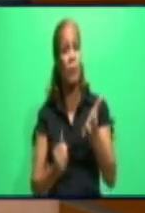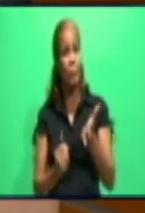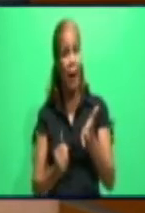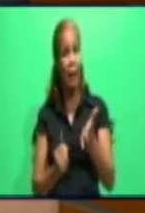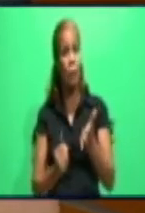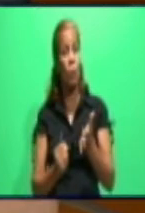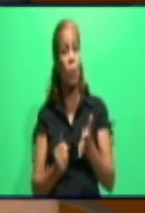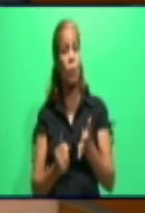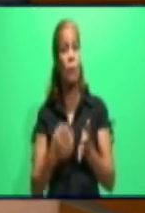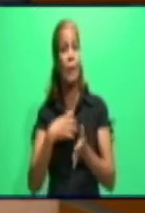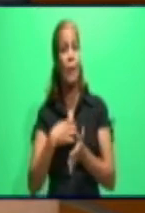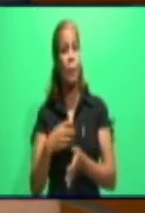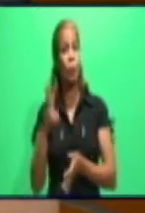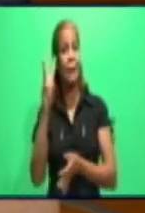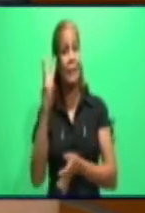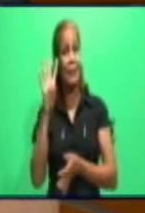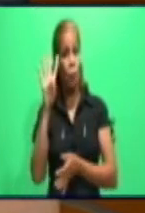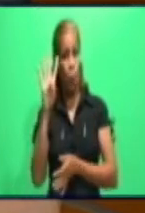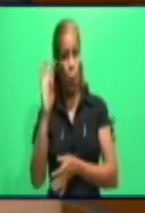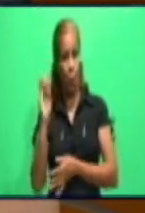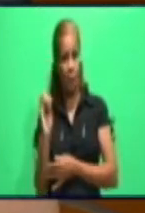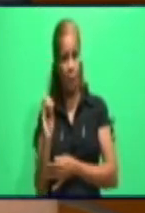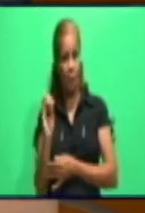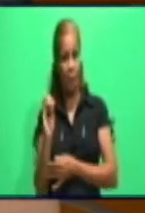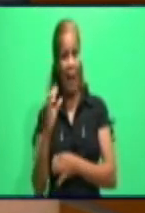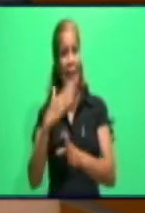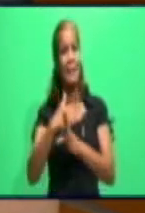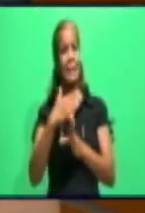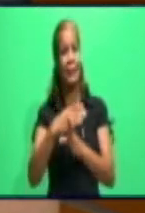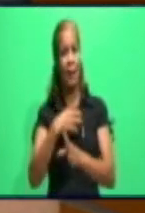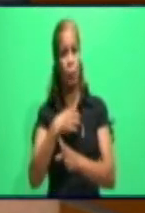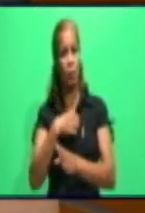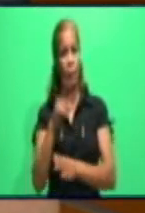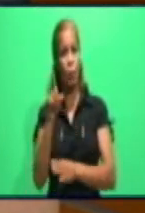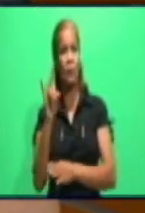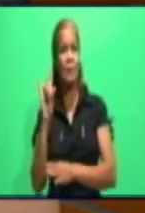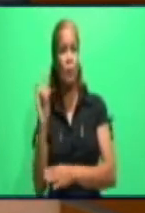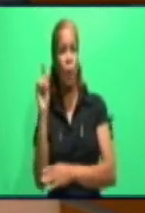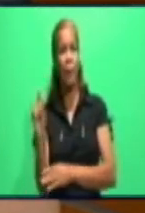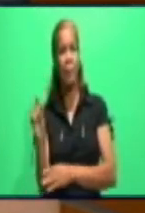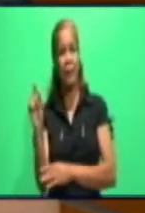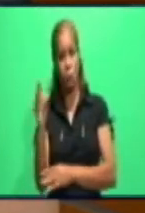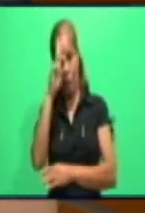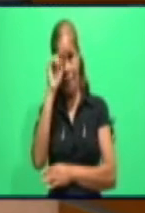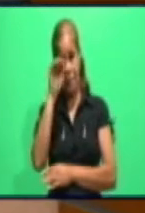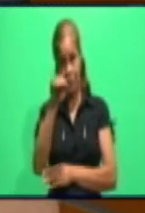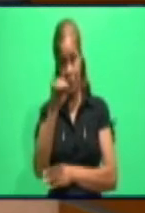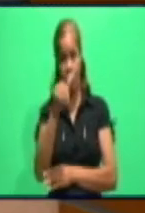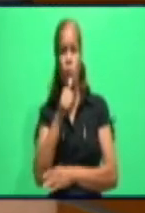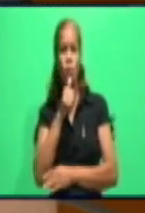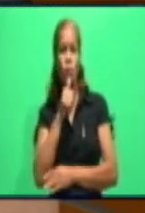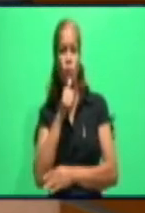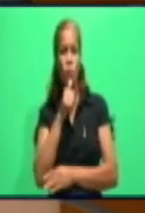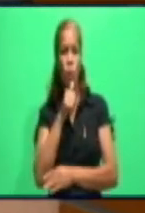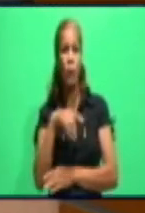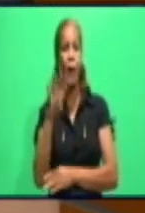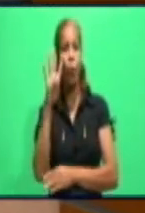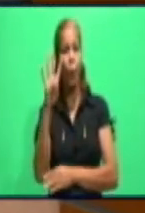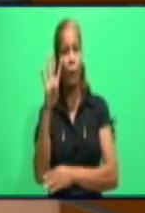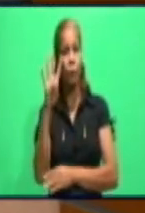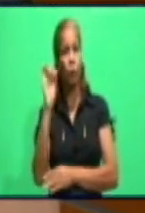tenemos 340 en santiago de cuba tenemos 19 pacientes en estados sospechosos tenemos